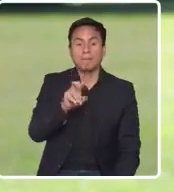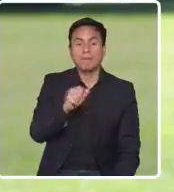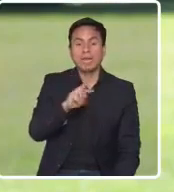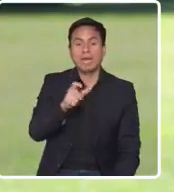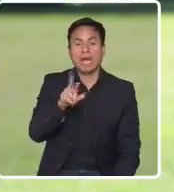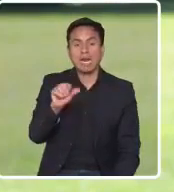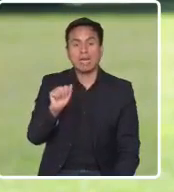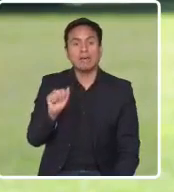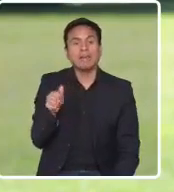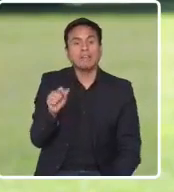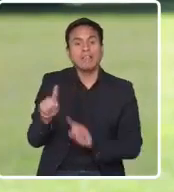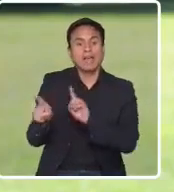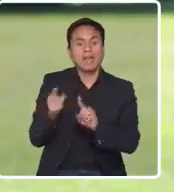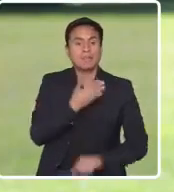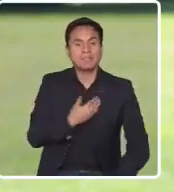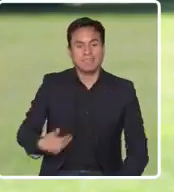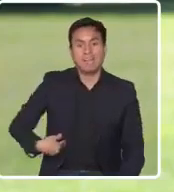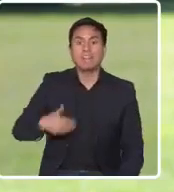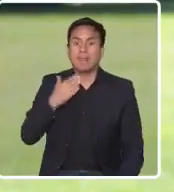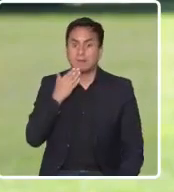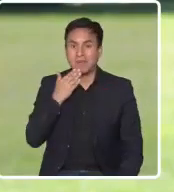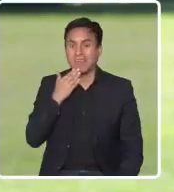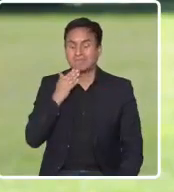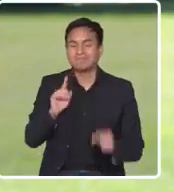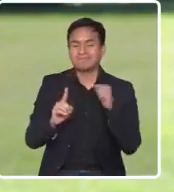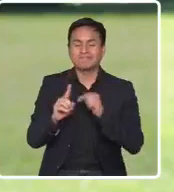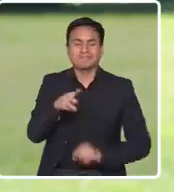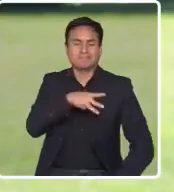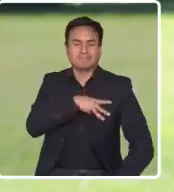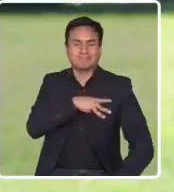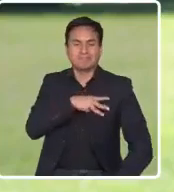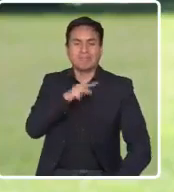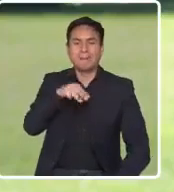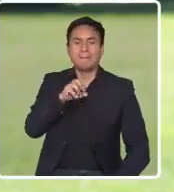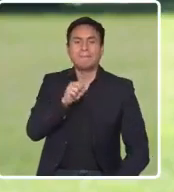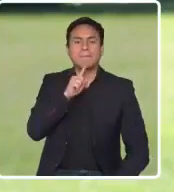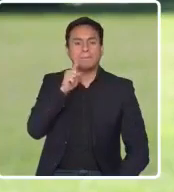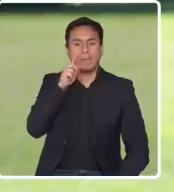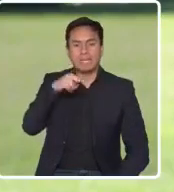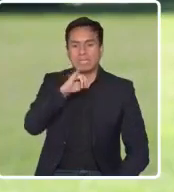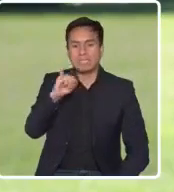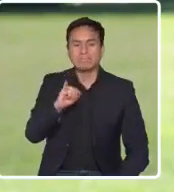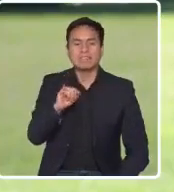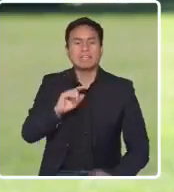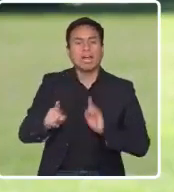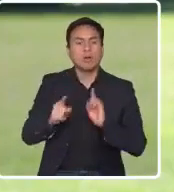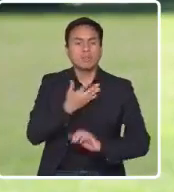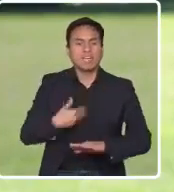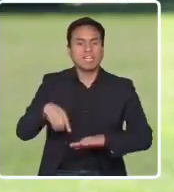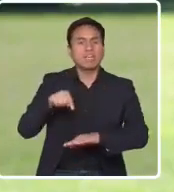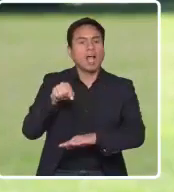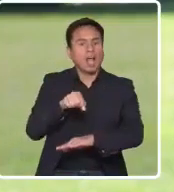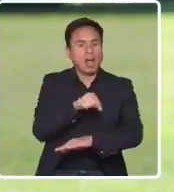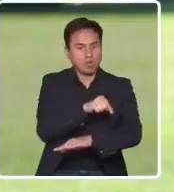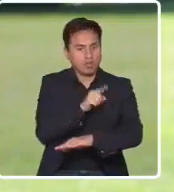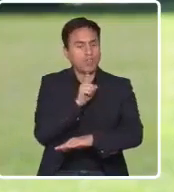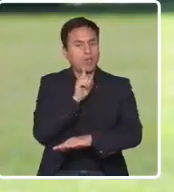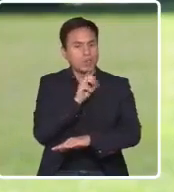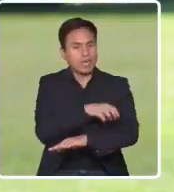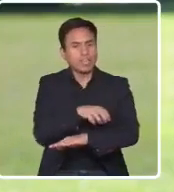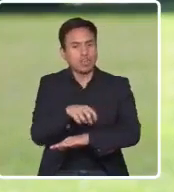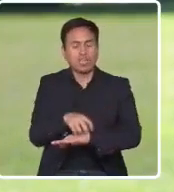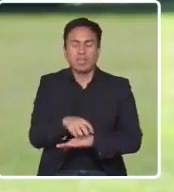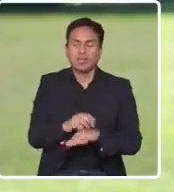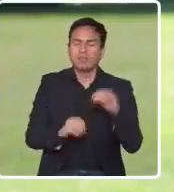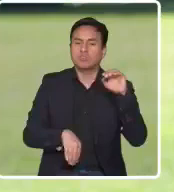la delegada presidencial de la región metropolitana, Constanza Martínez, y con los delegados presidenciales en cada una de las